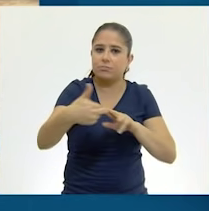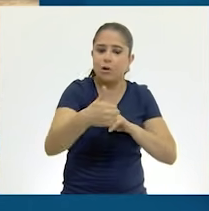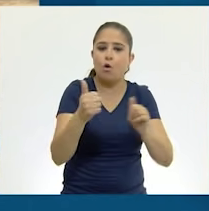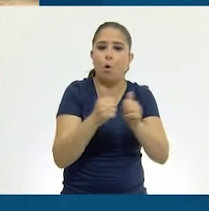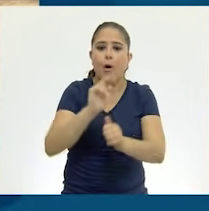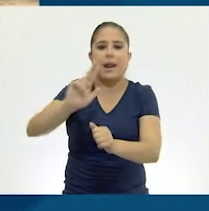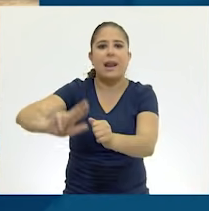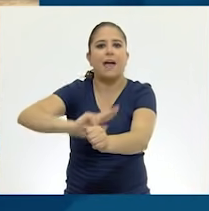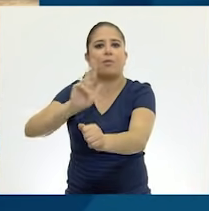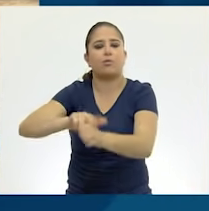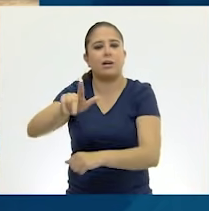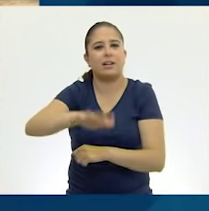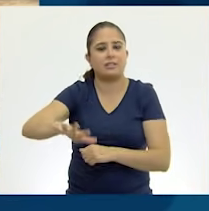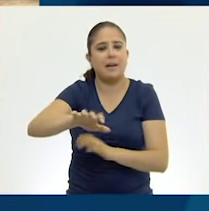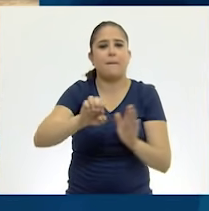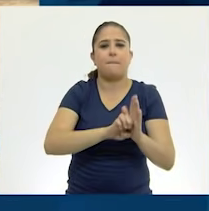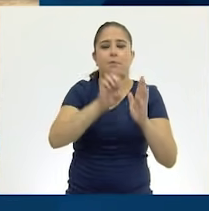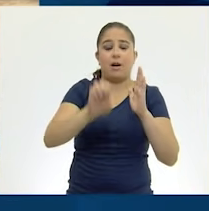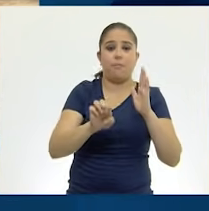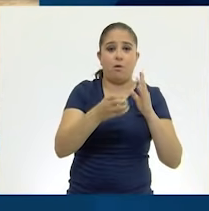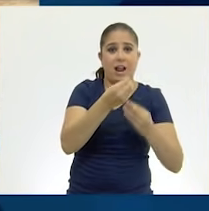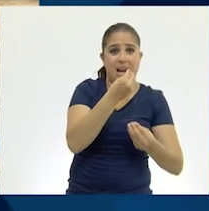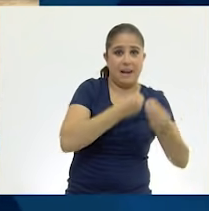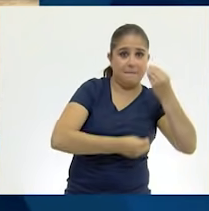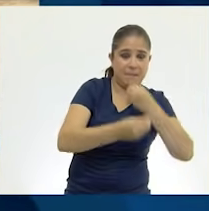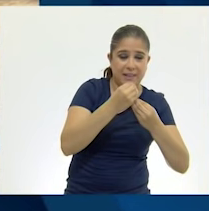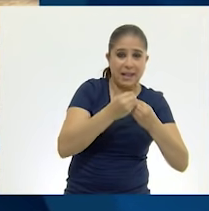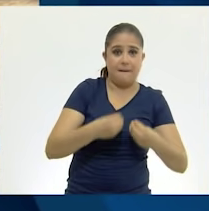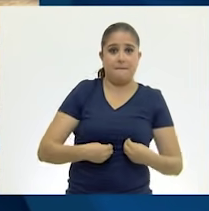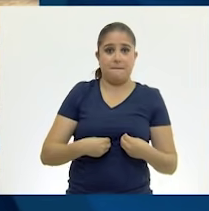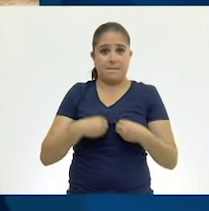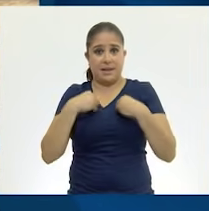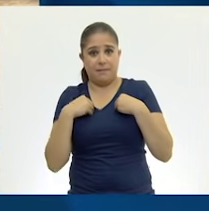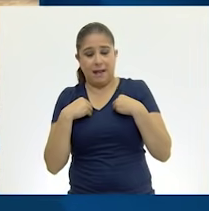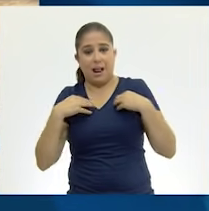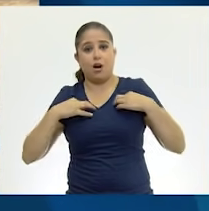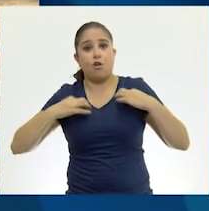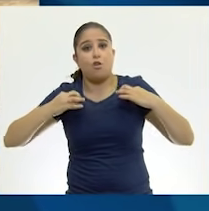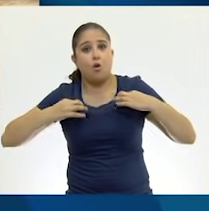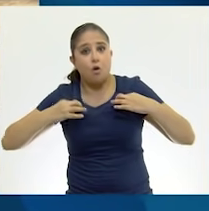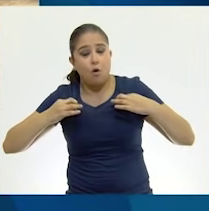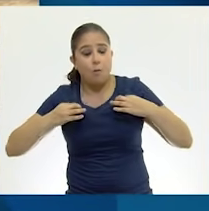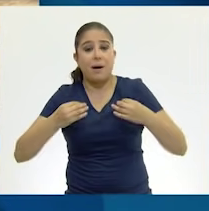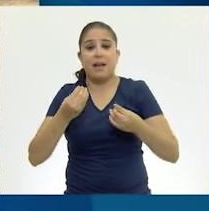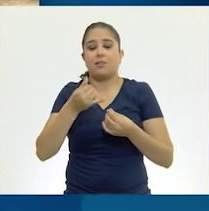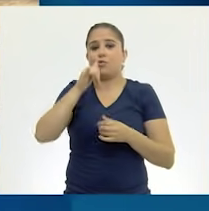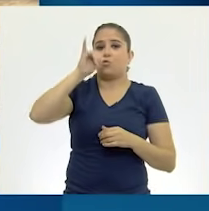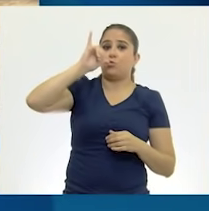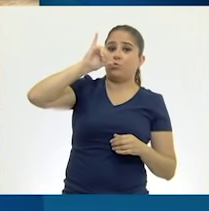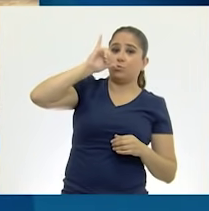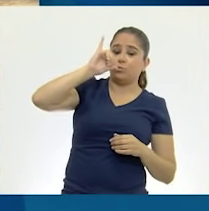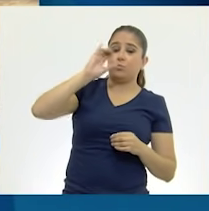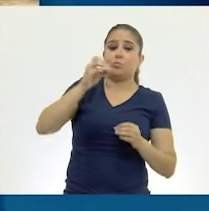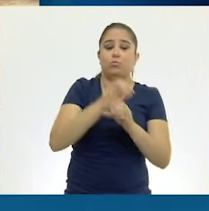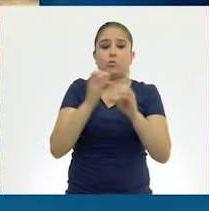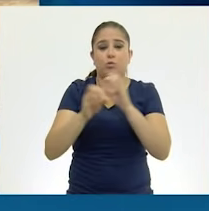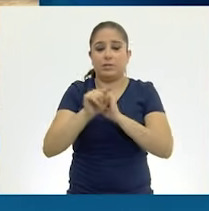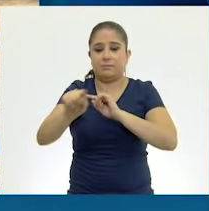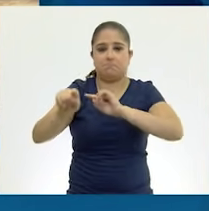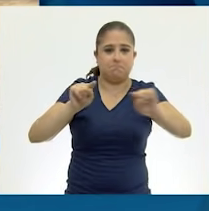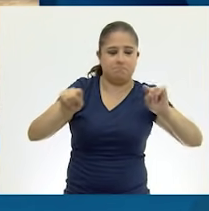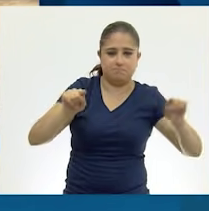naturaleza. Por ejemplo, en la alimentación, en la vivienda, en la ropa, en las bebidas o en los objetos,